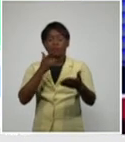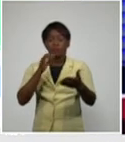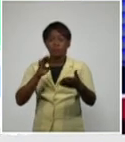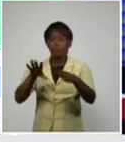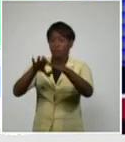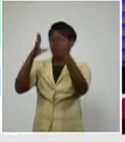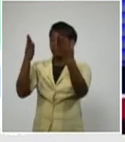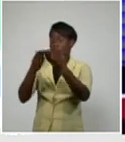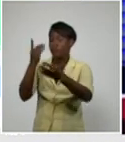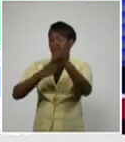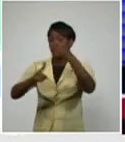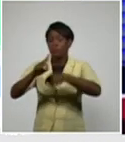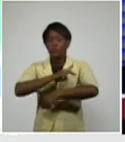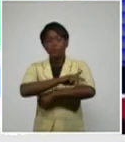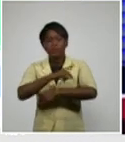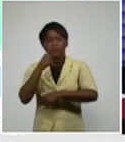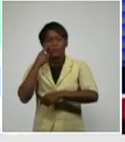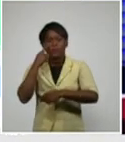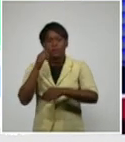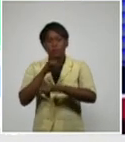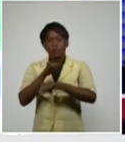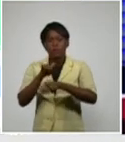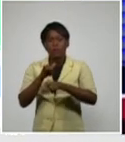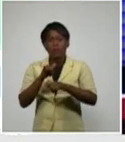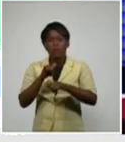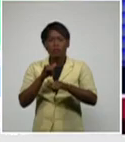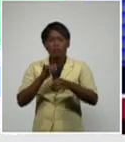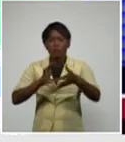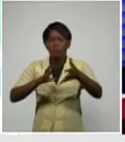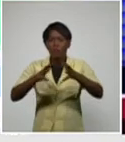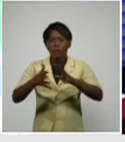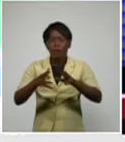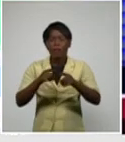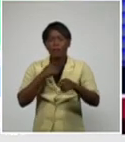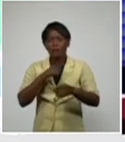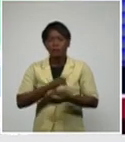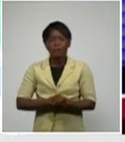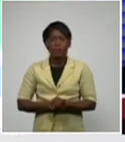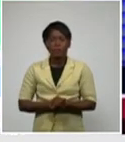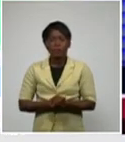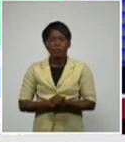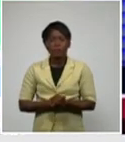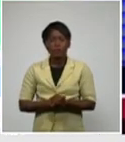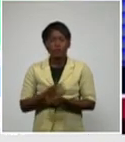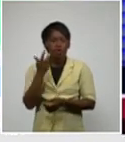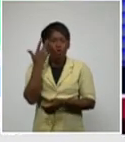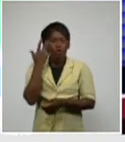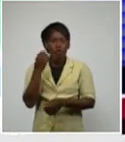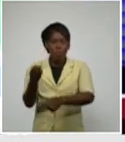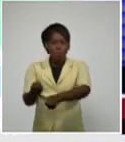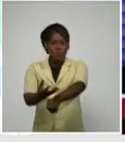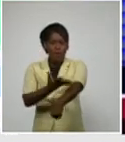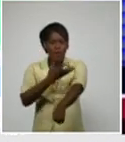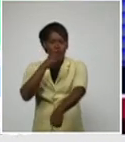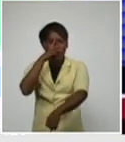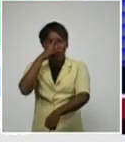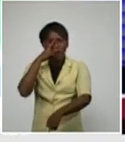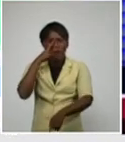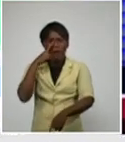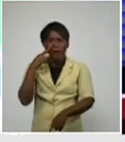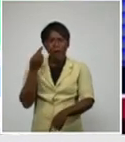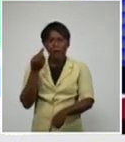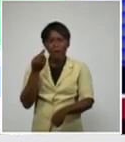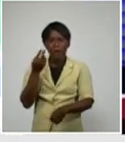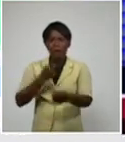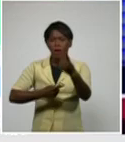países sobre las razas negras, mestizas, sobre la población